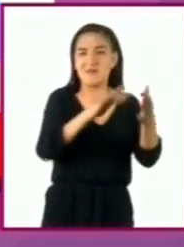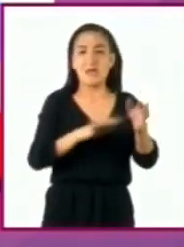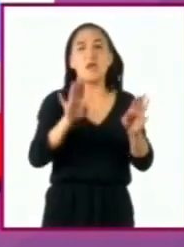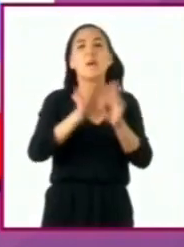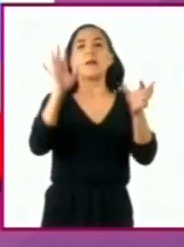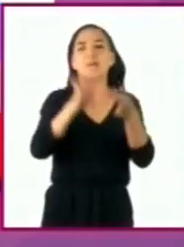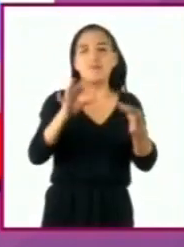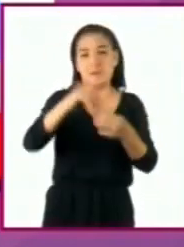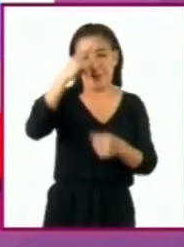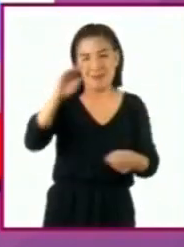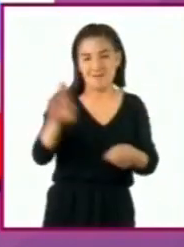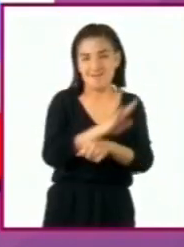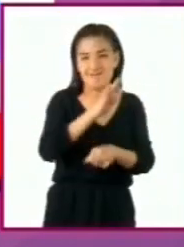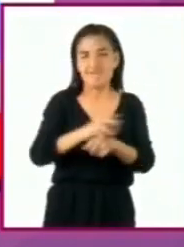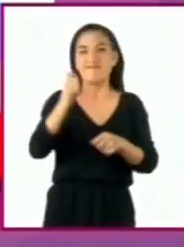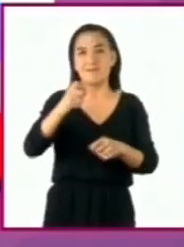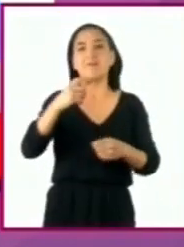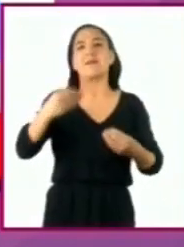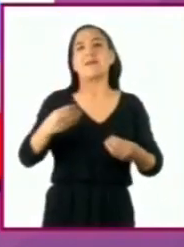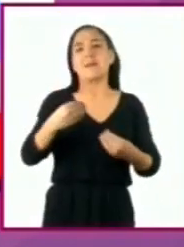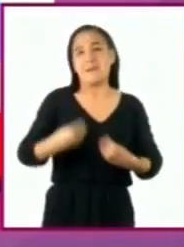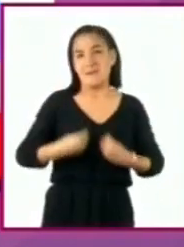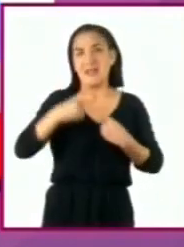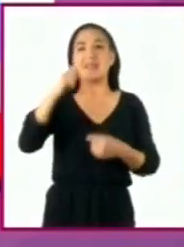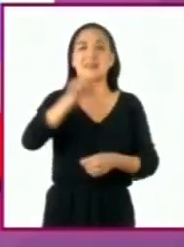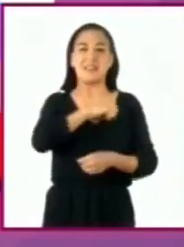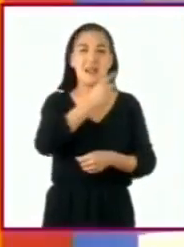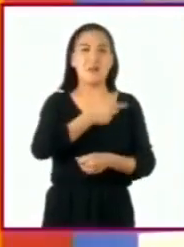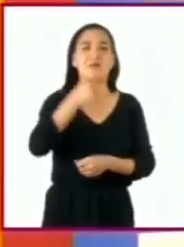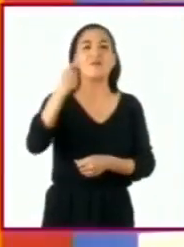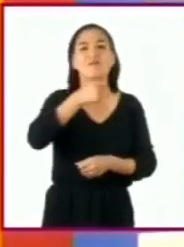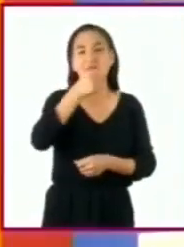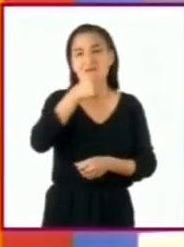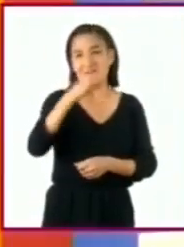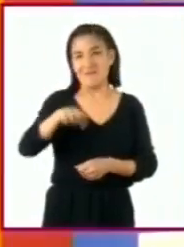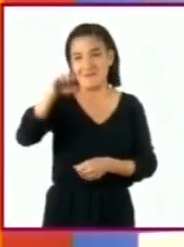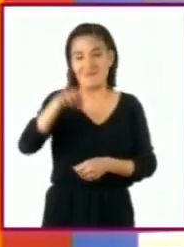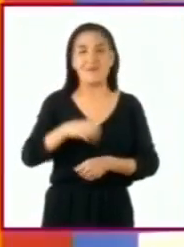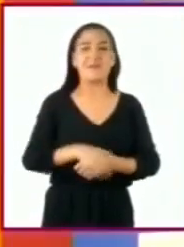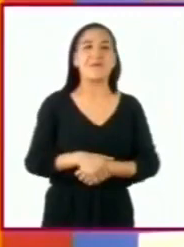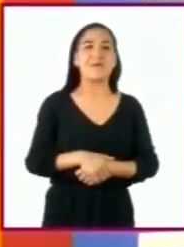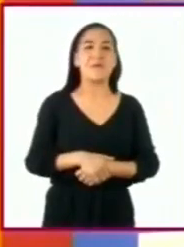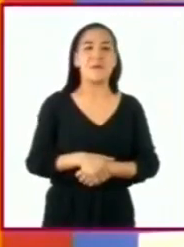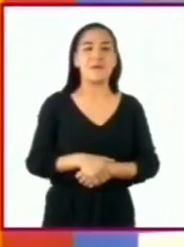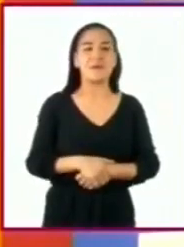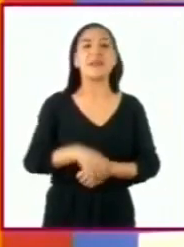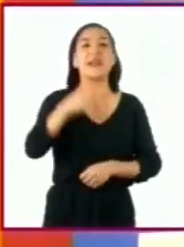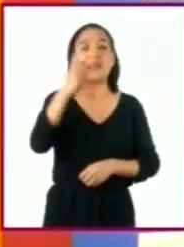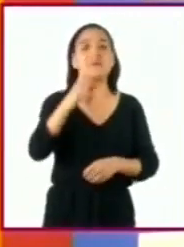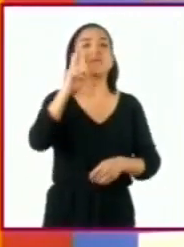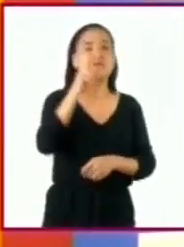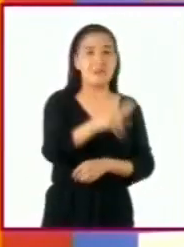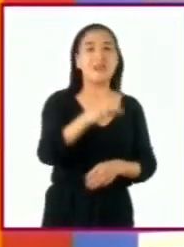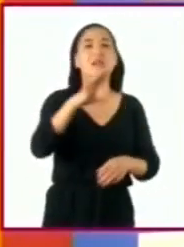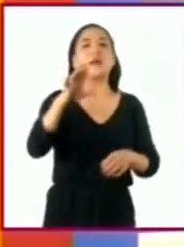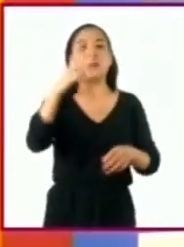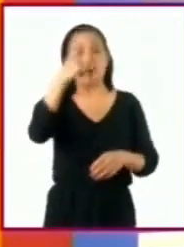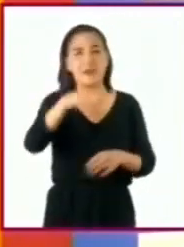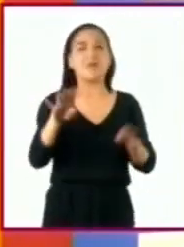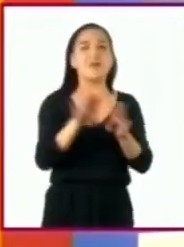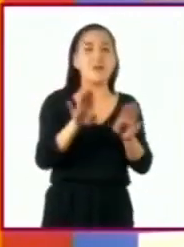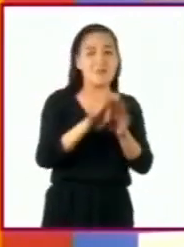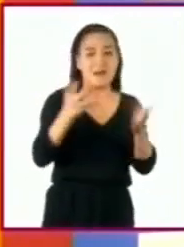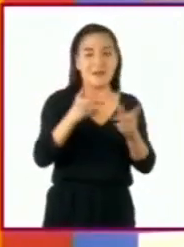beneficia la salud de los adultos mayores a través del arte. Como ven, hay que anotar las observaciones de forma breve y